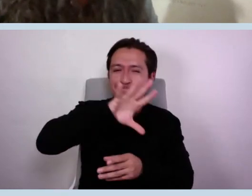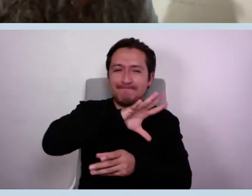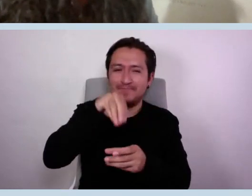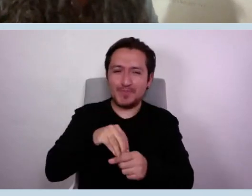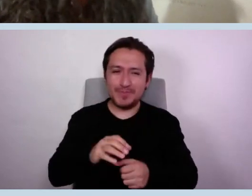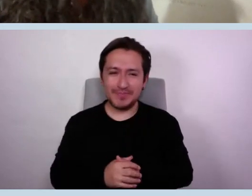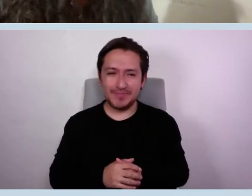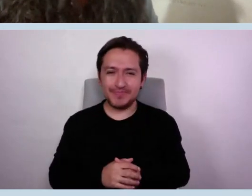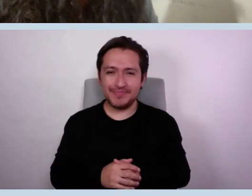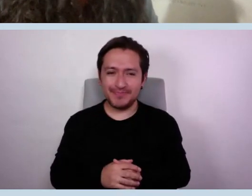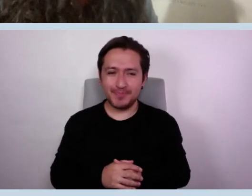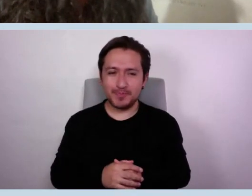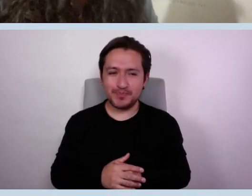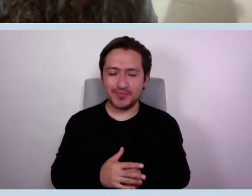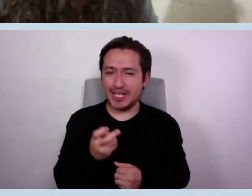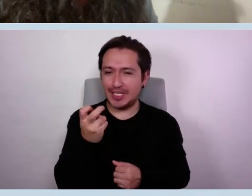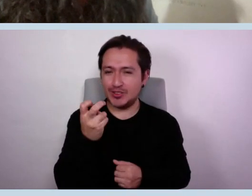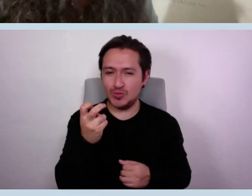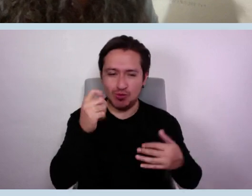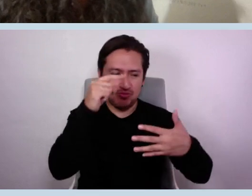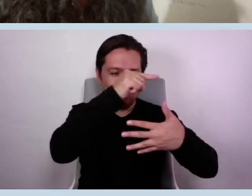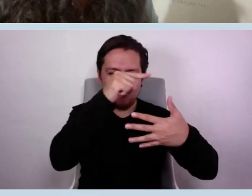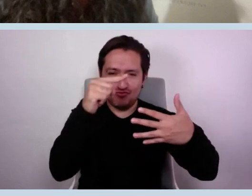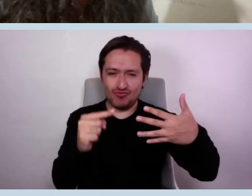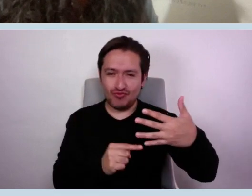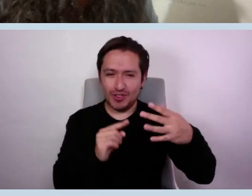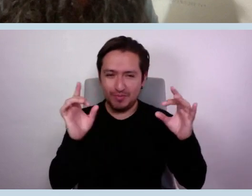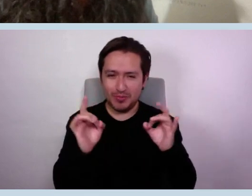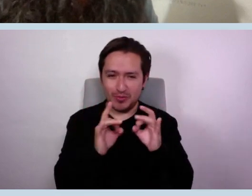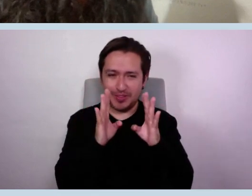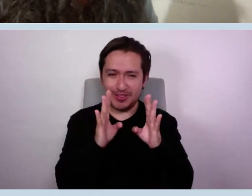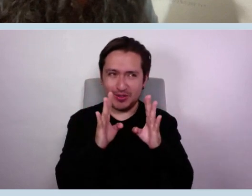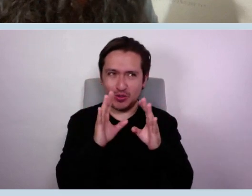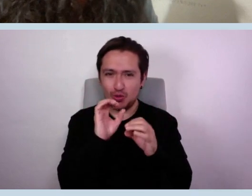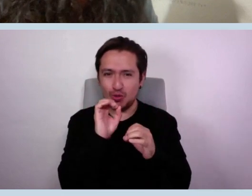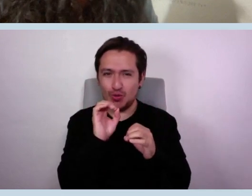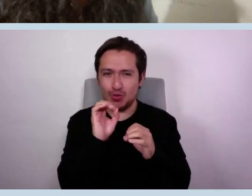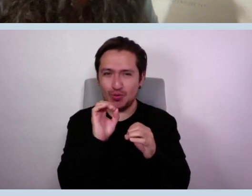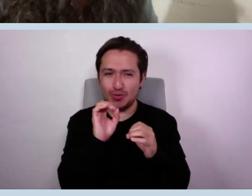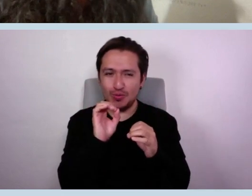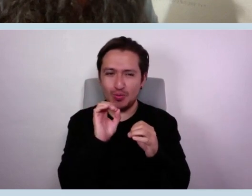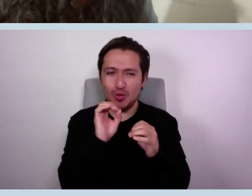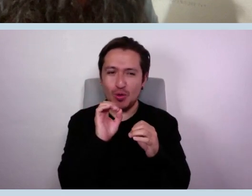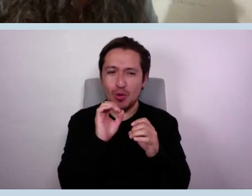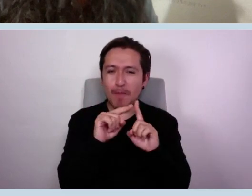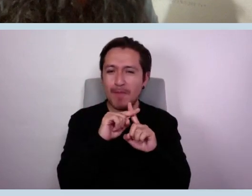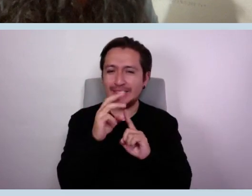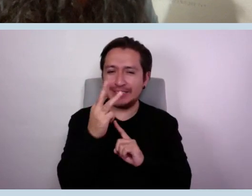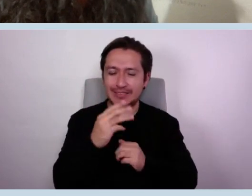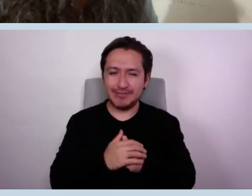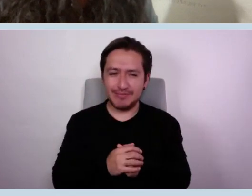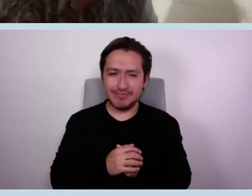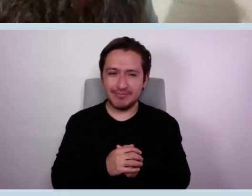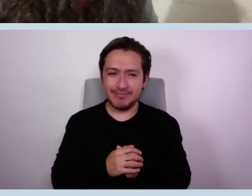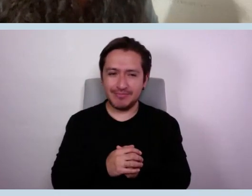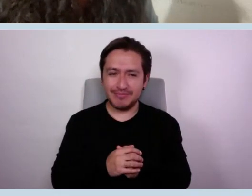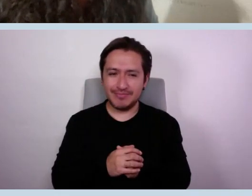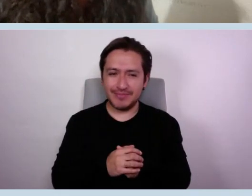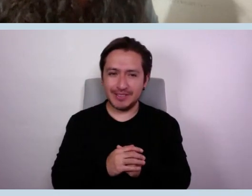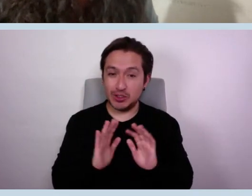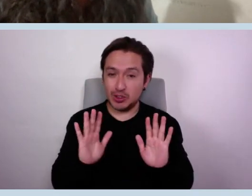ese sería nuestro top 5 má dos o más TR les parece que pasamos a lo